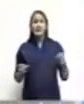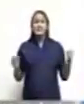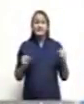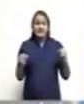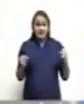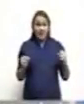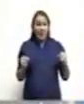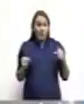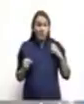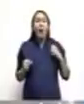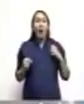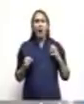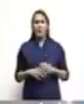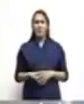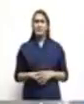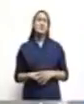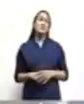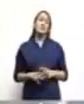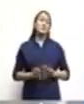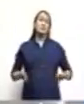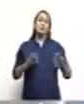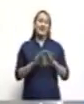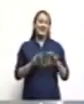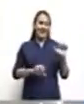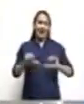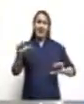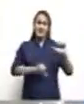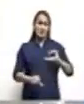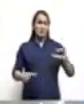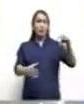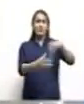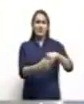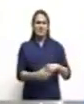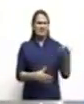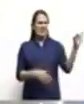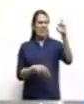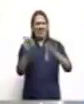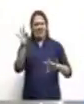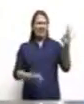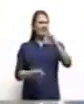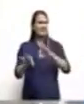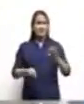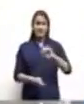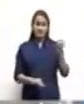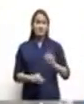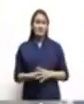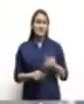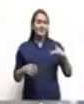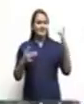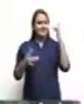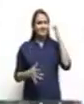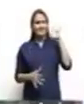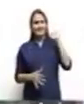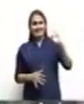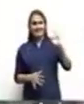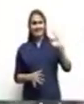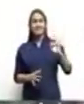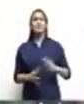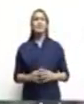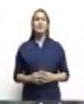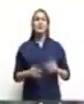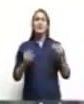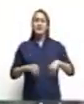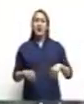refrigeración. Bueno, que esté aseado primero que todo, por dentro más que todo, que no haya moscos y que sea de buena calidad. Que la carne